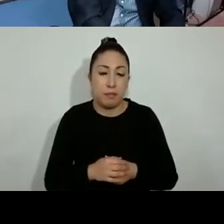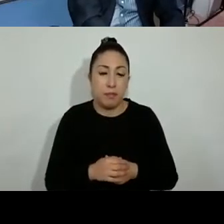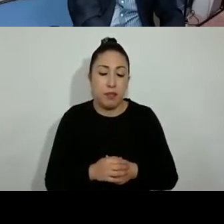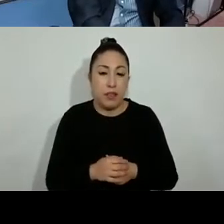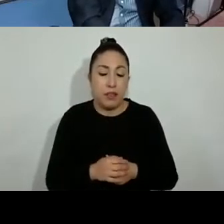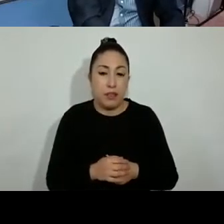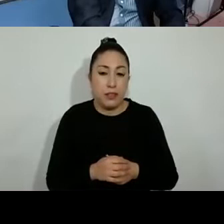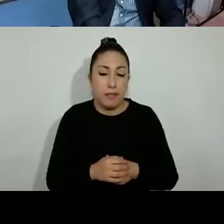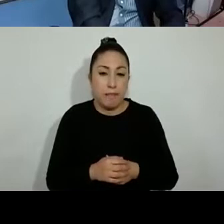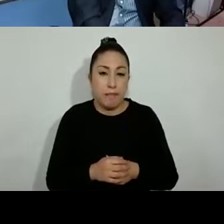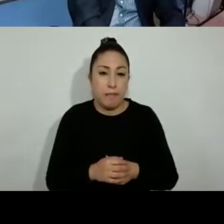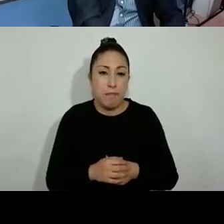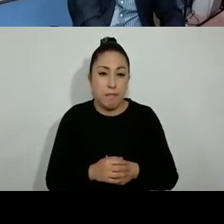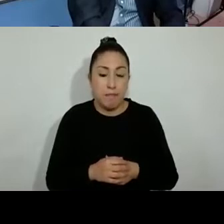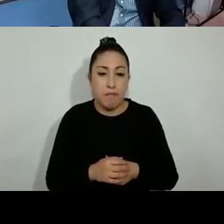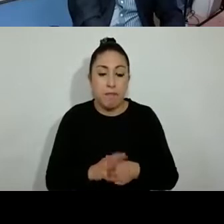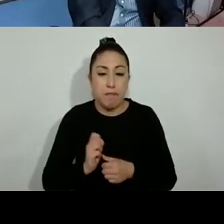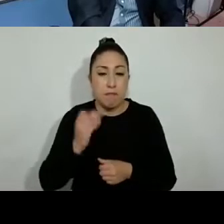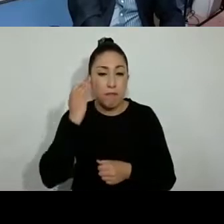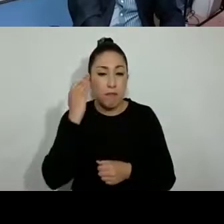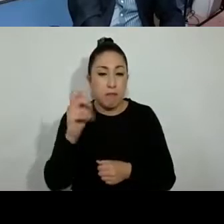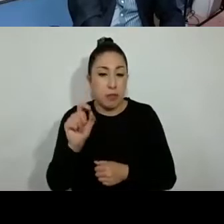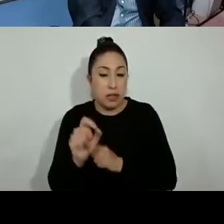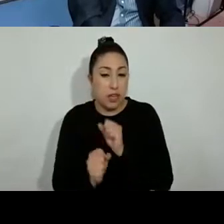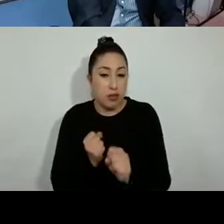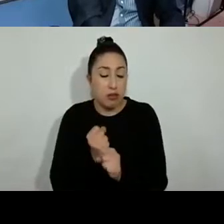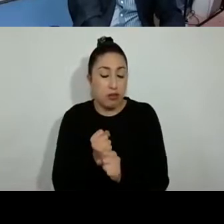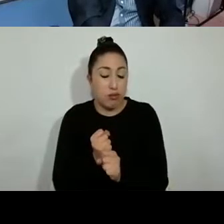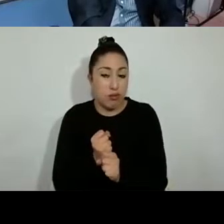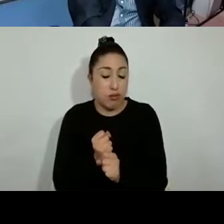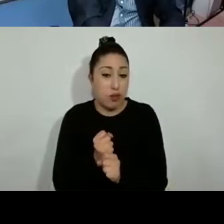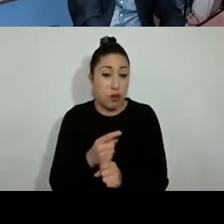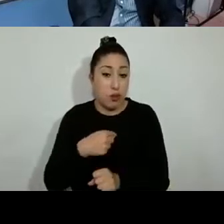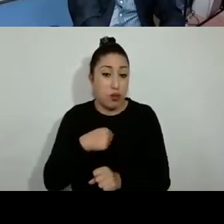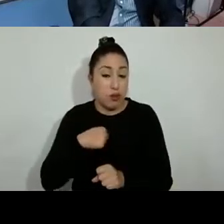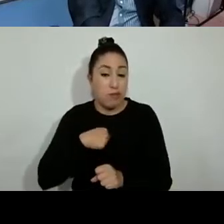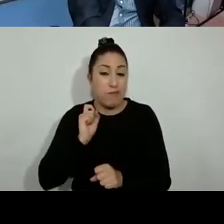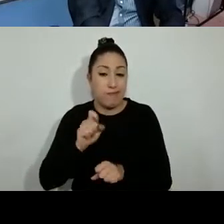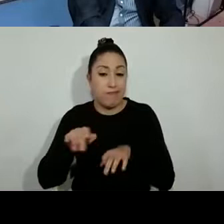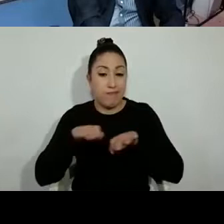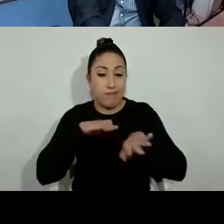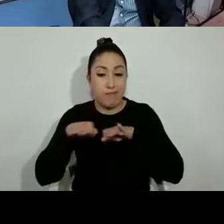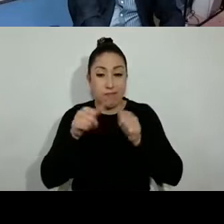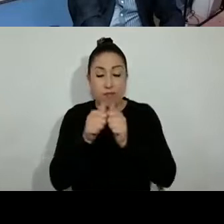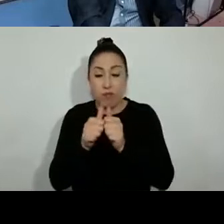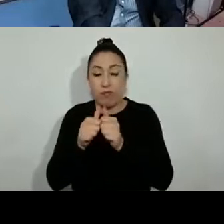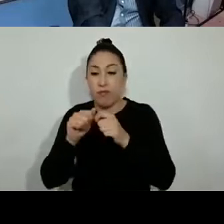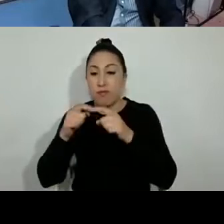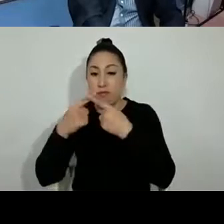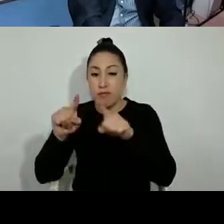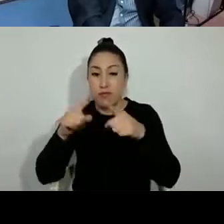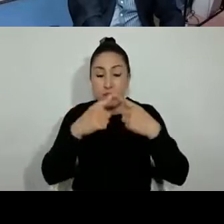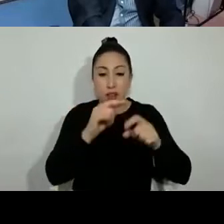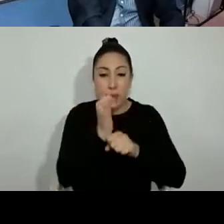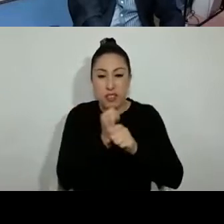que pues en más de 20 años que tengo de vincularme con organizaciones, con